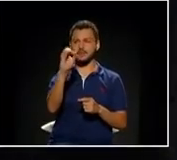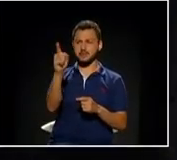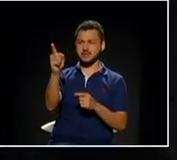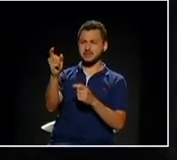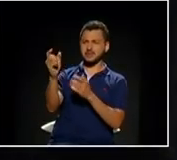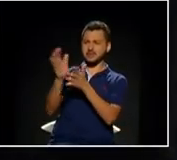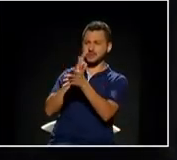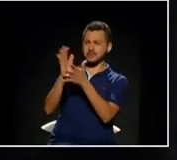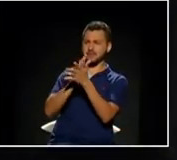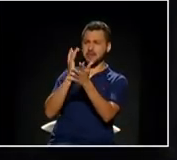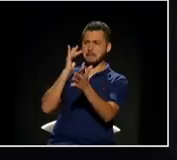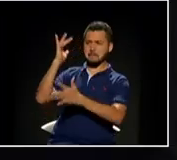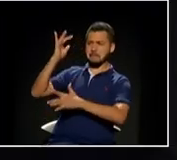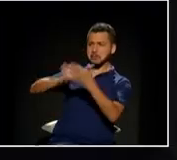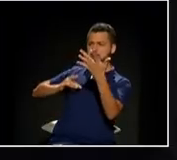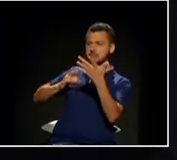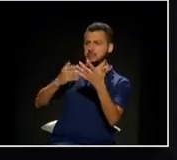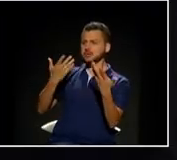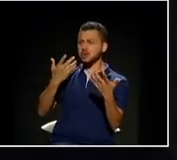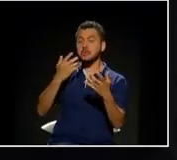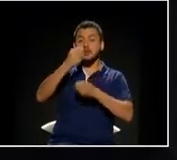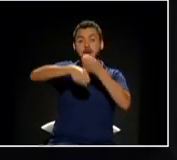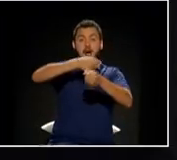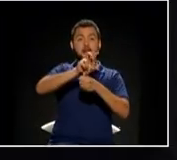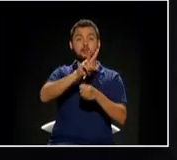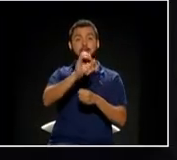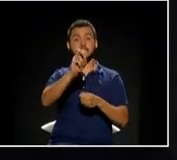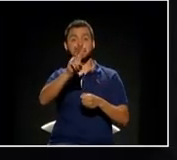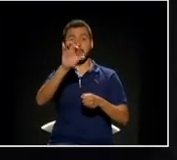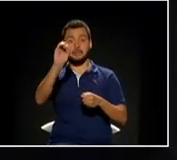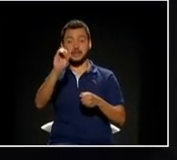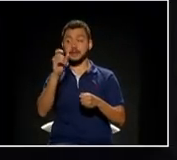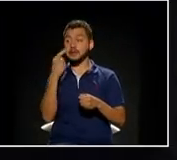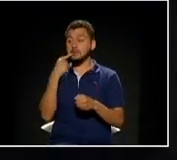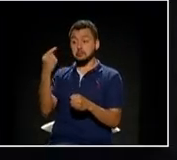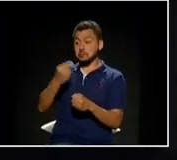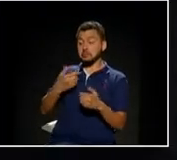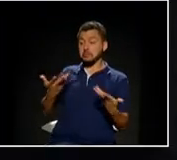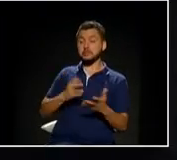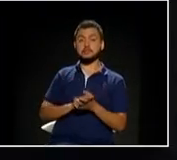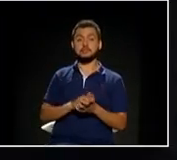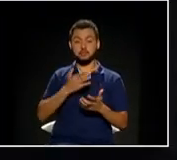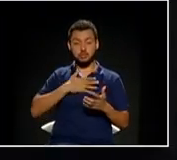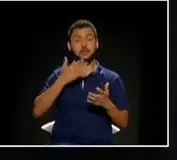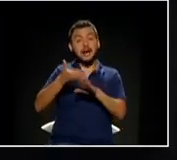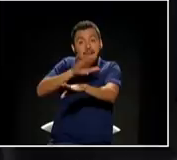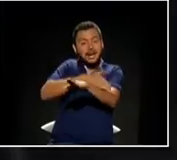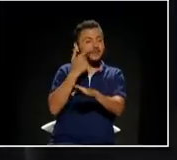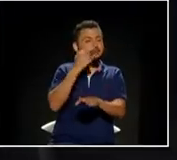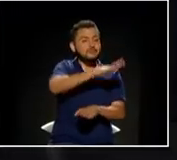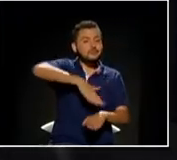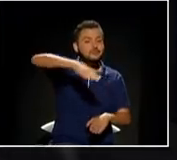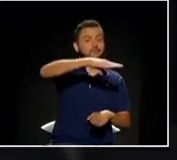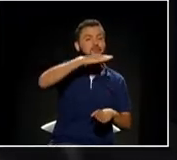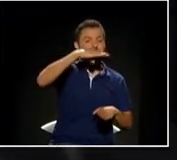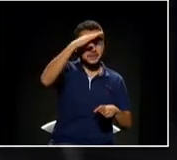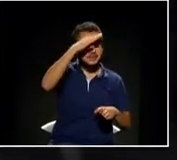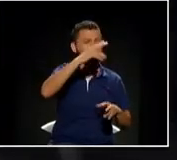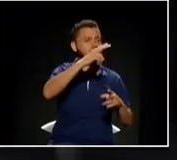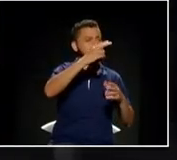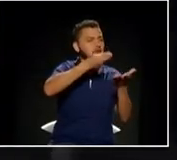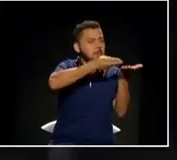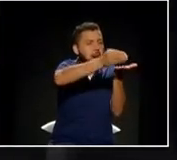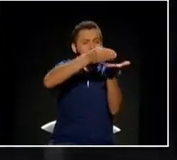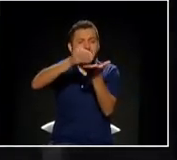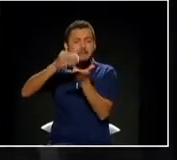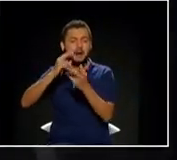como en el primer año y yo digo que para hacerlo el primer año tiene que ser comprando suelo usted estaba planteando su propuesta más no